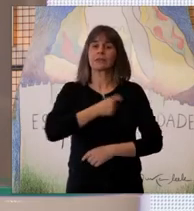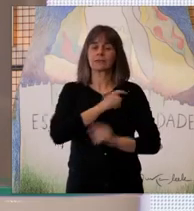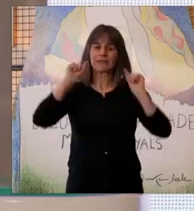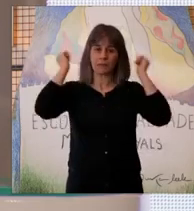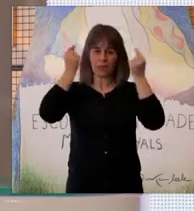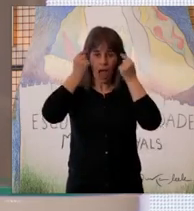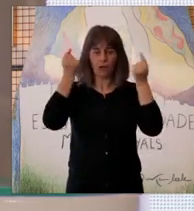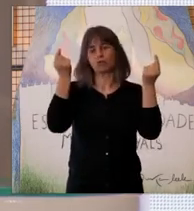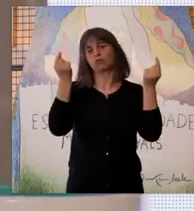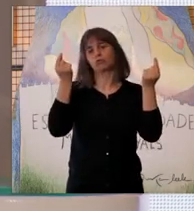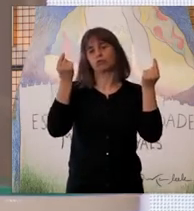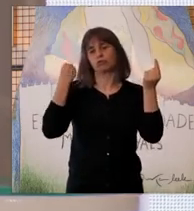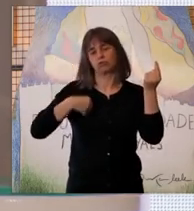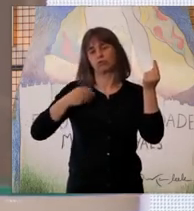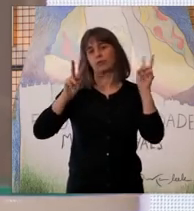especial